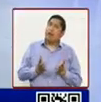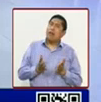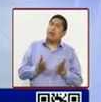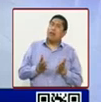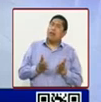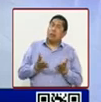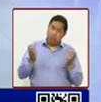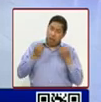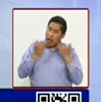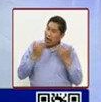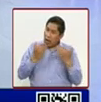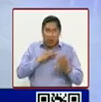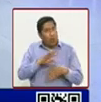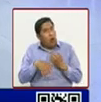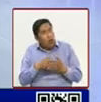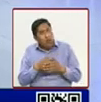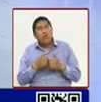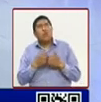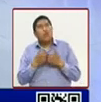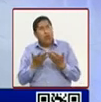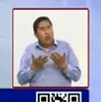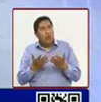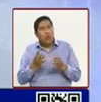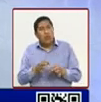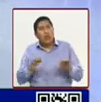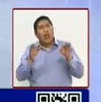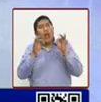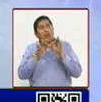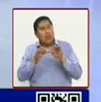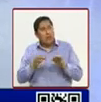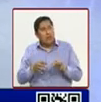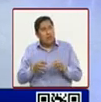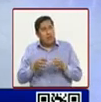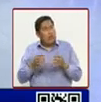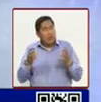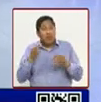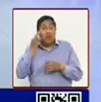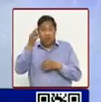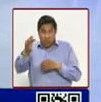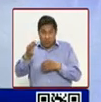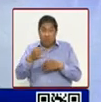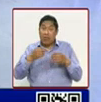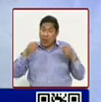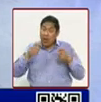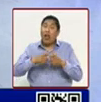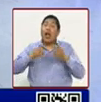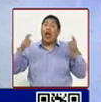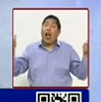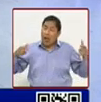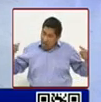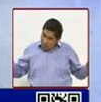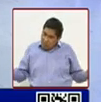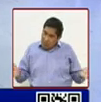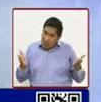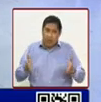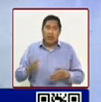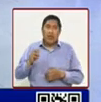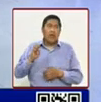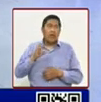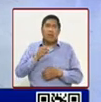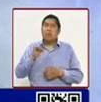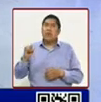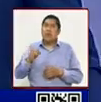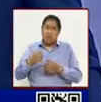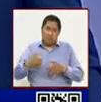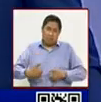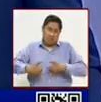¿no? Que agradece a todos y cómo los resalta. Un futuro gran motivador. Sí. A Messi se le entregó